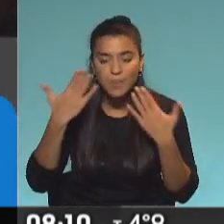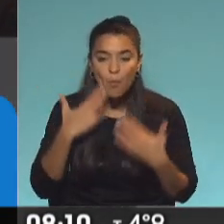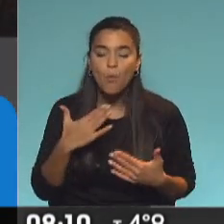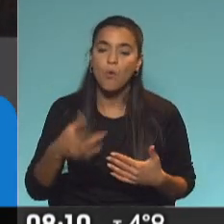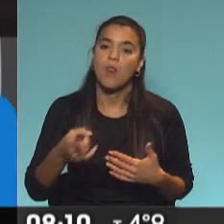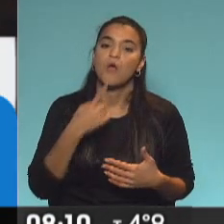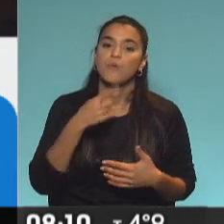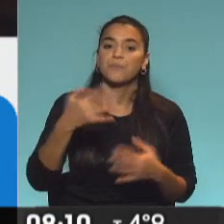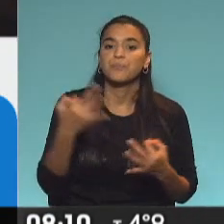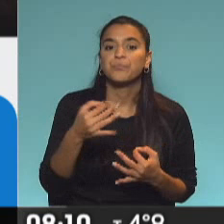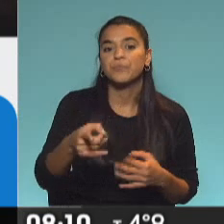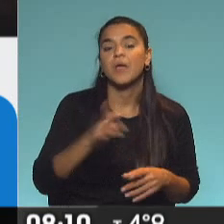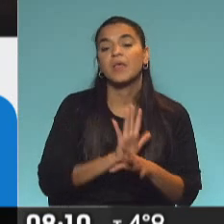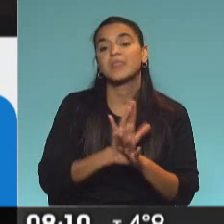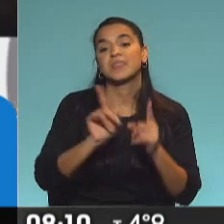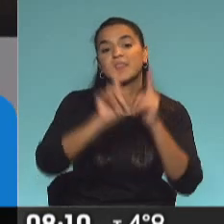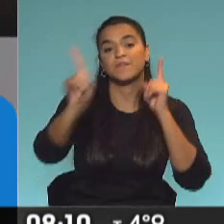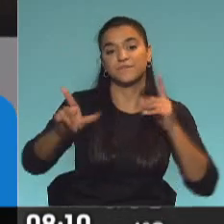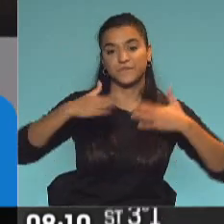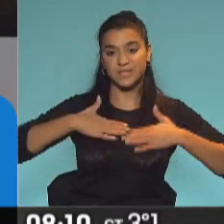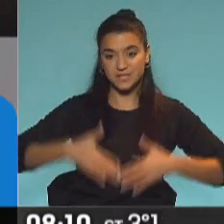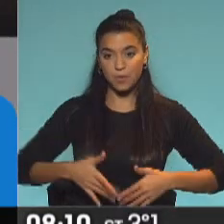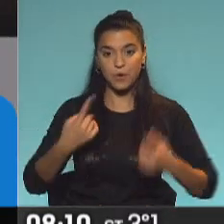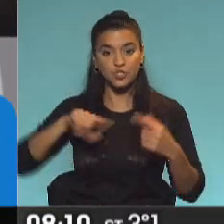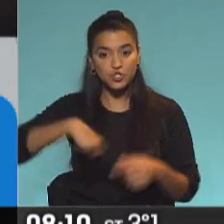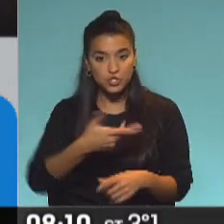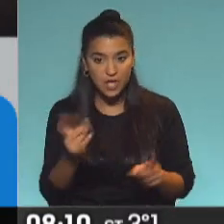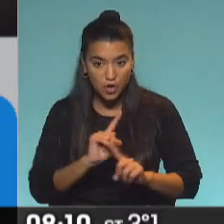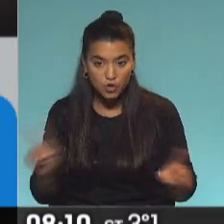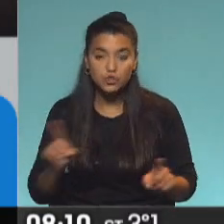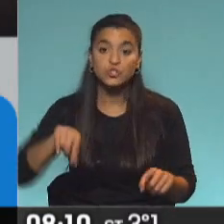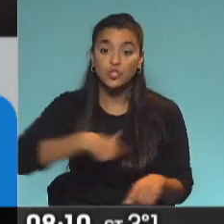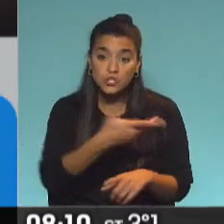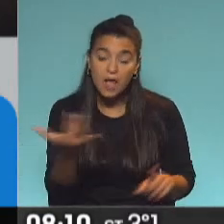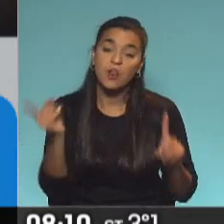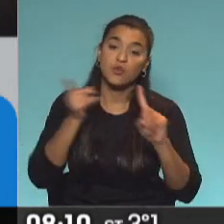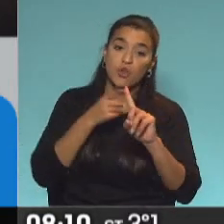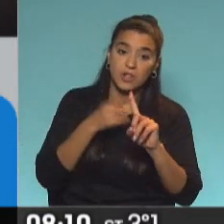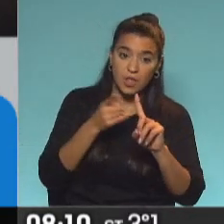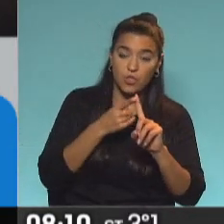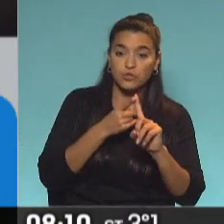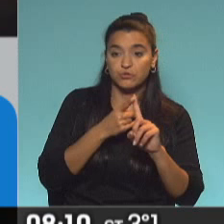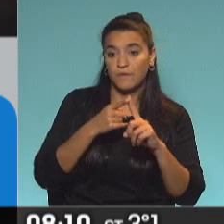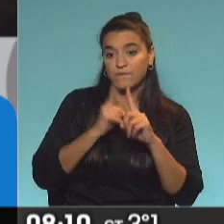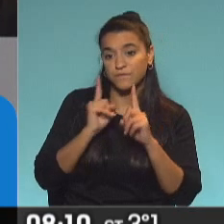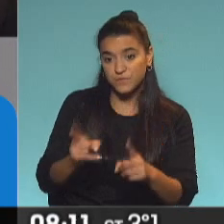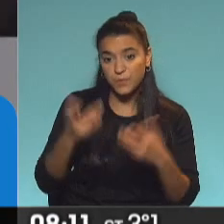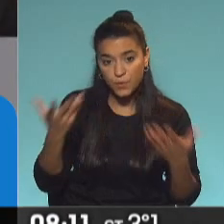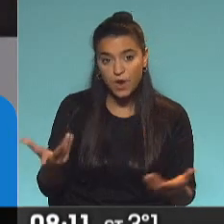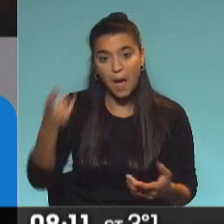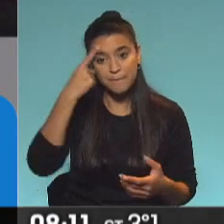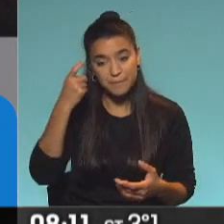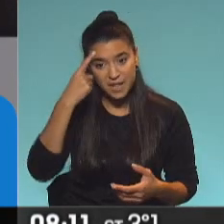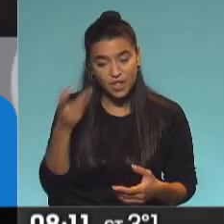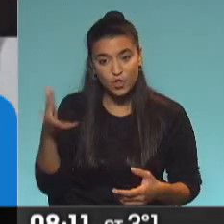lo que recién decía usted, el distanciamiento es físico, pero no social. Socialmente tenemos que seguir conectados. Bueno, se aprende todos los